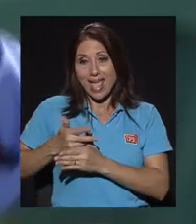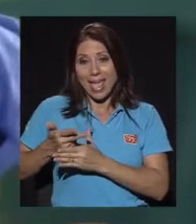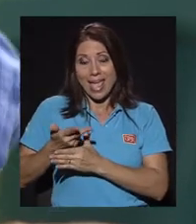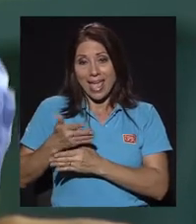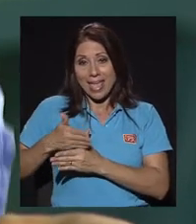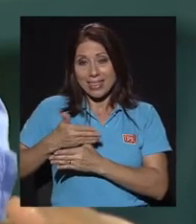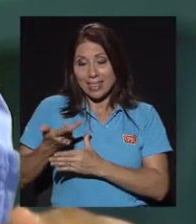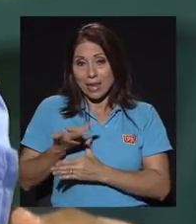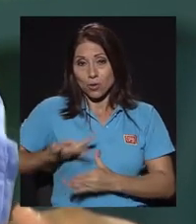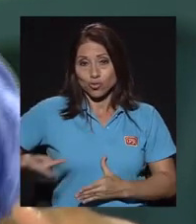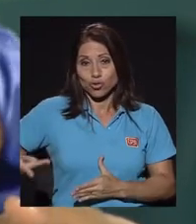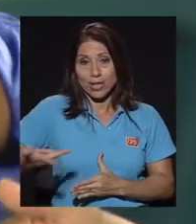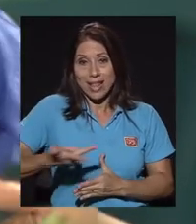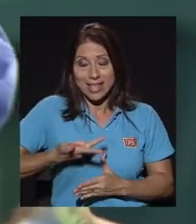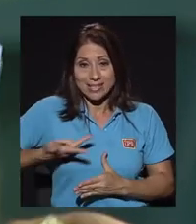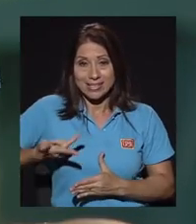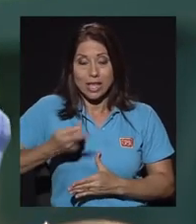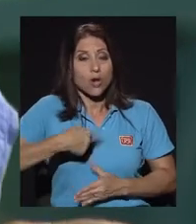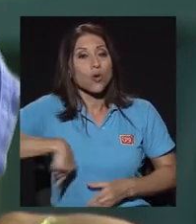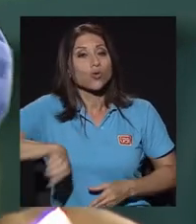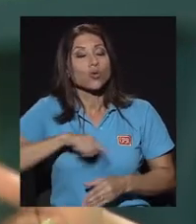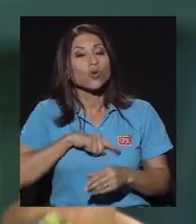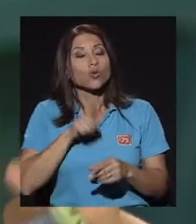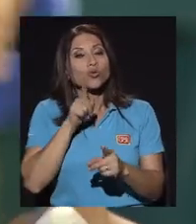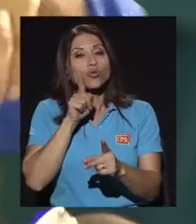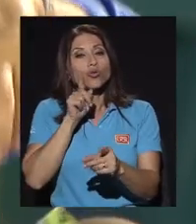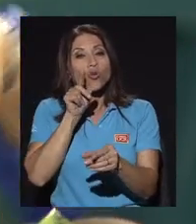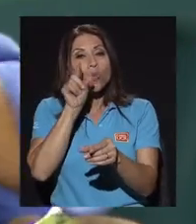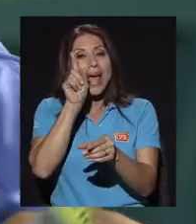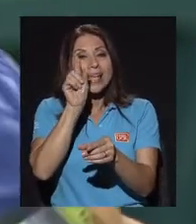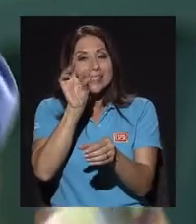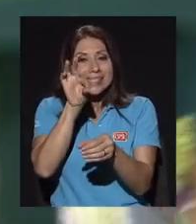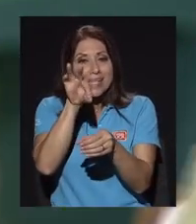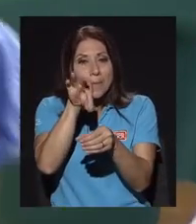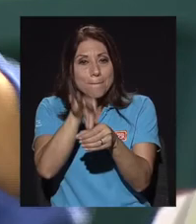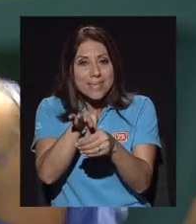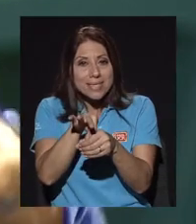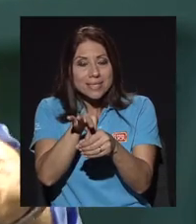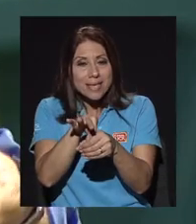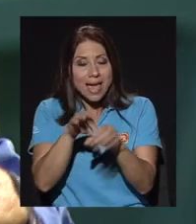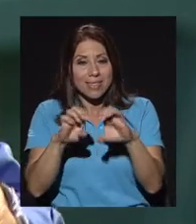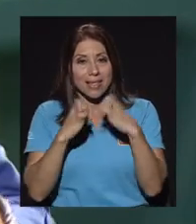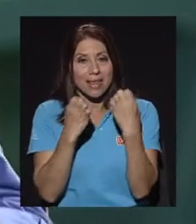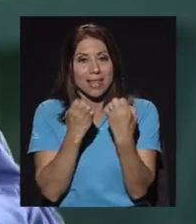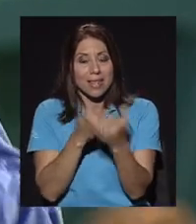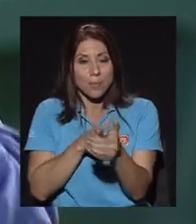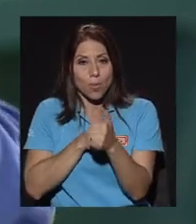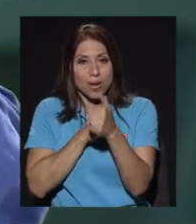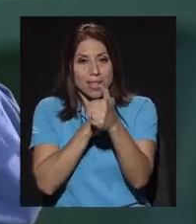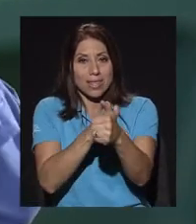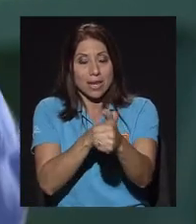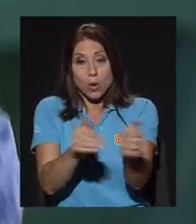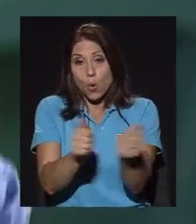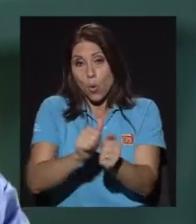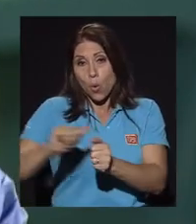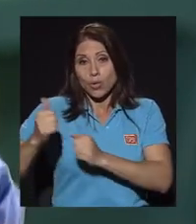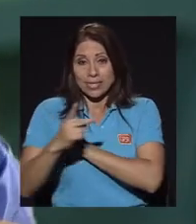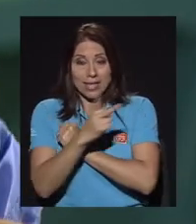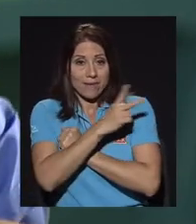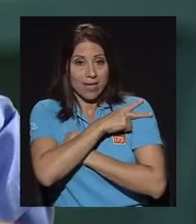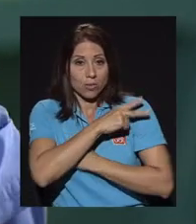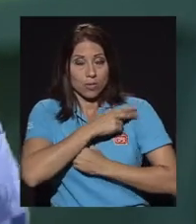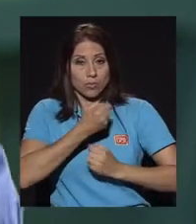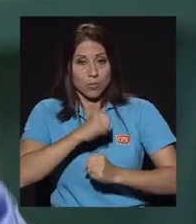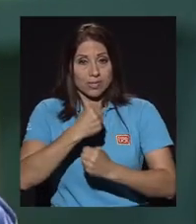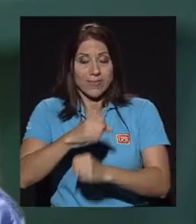una semilla de equipo líder que junto con las otras jefaturas municipales hemos de imbuirnos